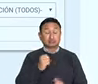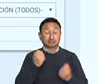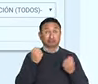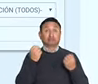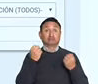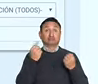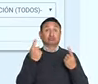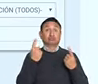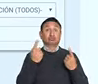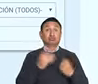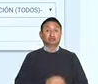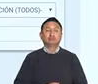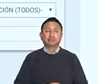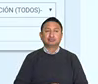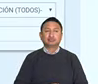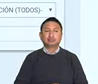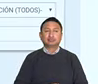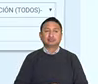dadas.